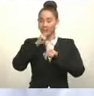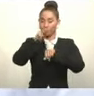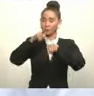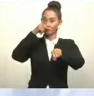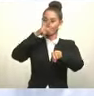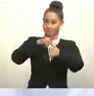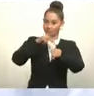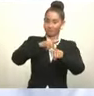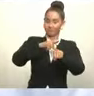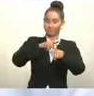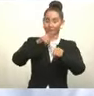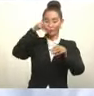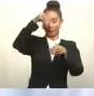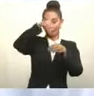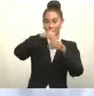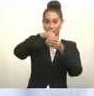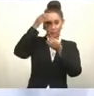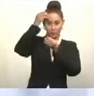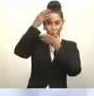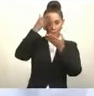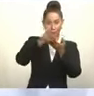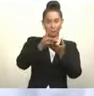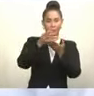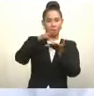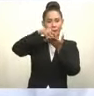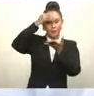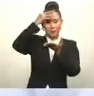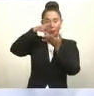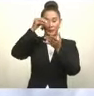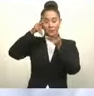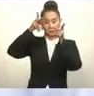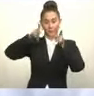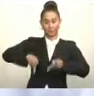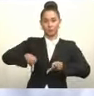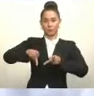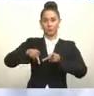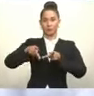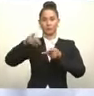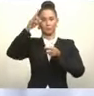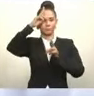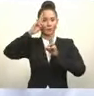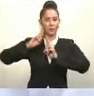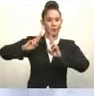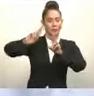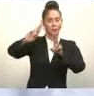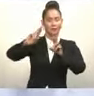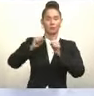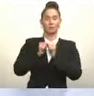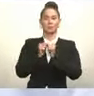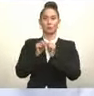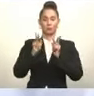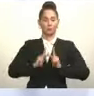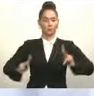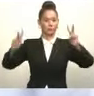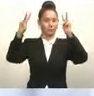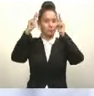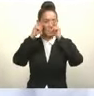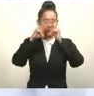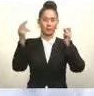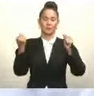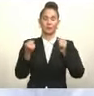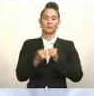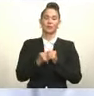universal, haciendo de ellos ciudadanos cívicos, respetuosos de las normas de la vida en sociedad, regidos por nuestros mejores